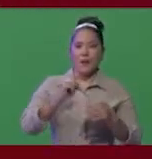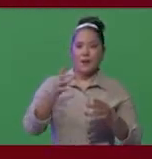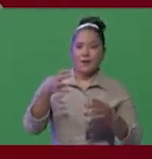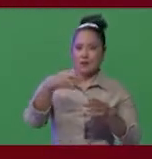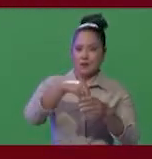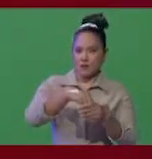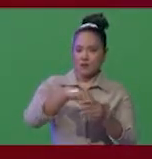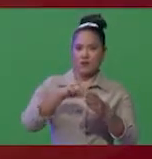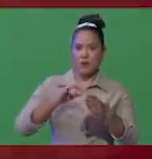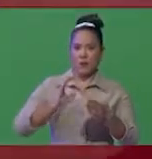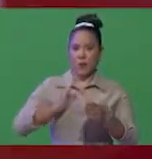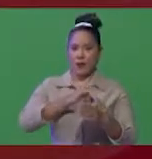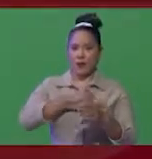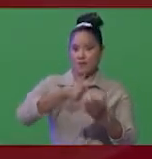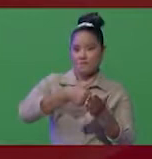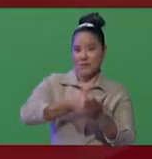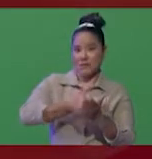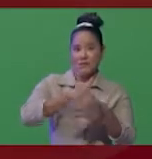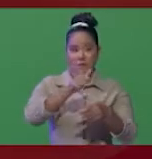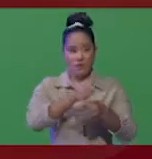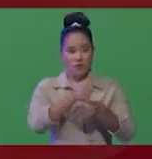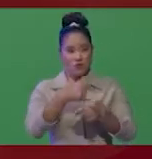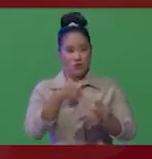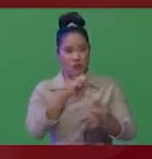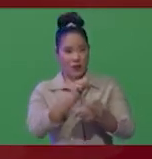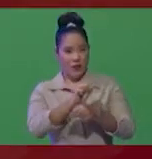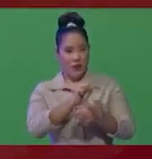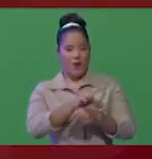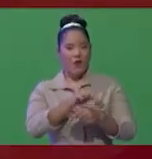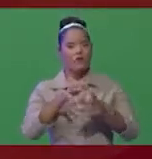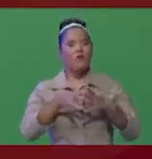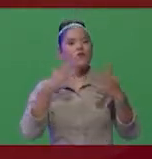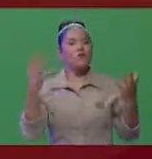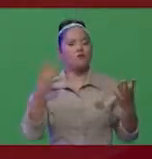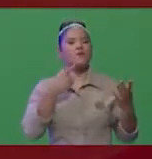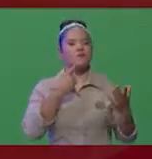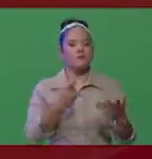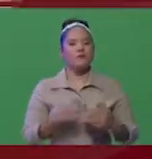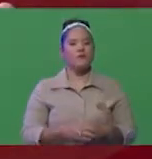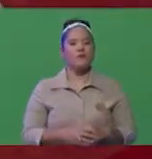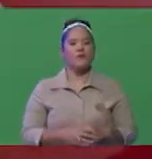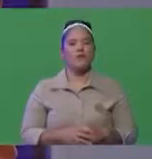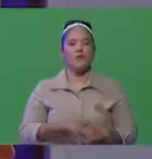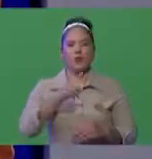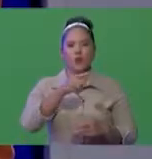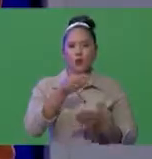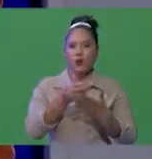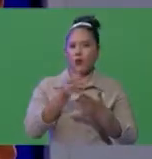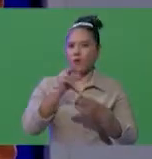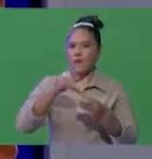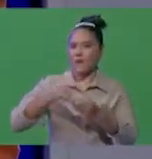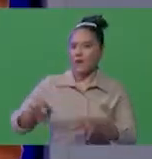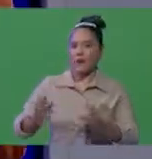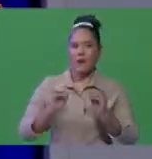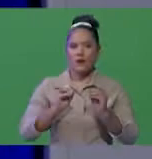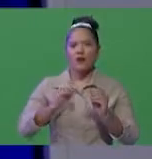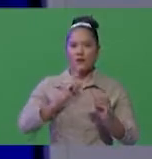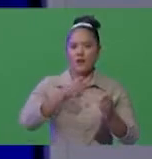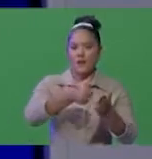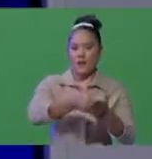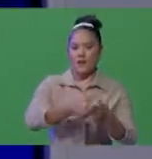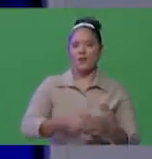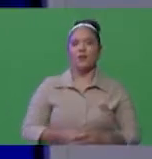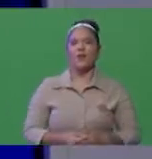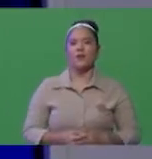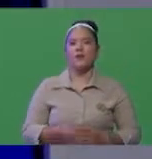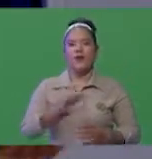una cooperativa de tu propia institución, donde tú laboras, es mucho decir. Así porque es. No, tus recursos no se van a perder, deben estar ahí. Así es. Qué bueno que